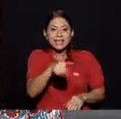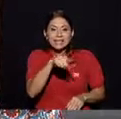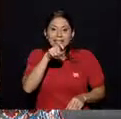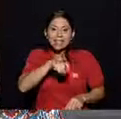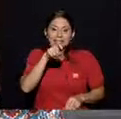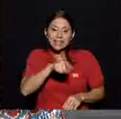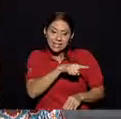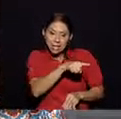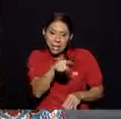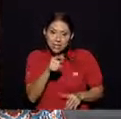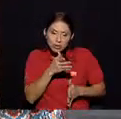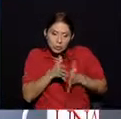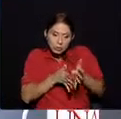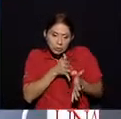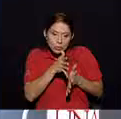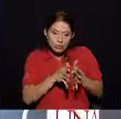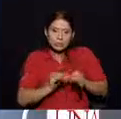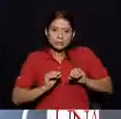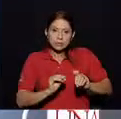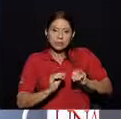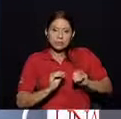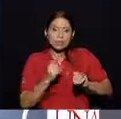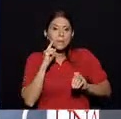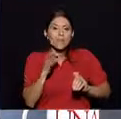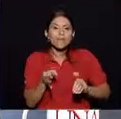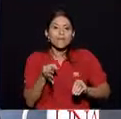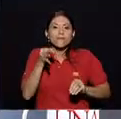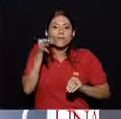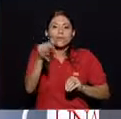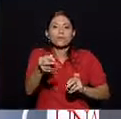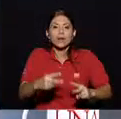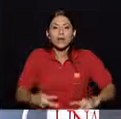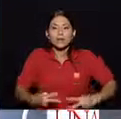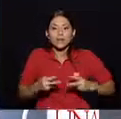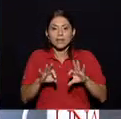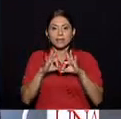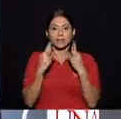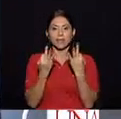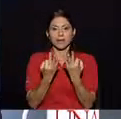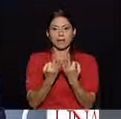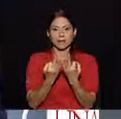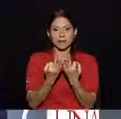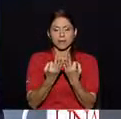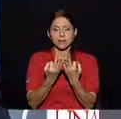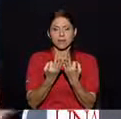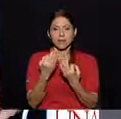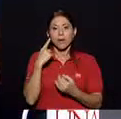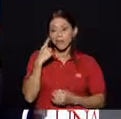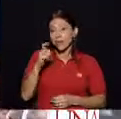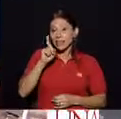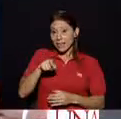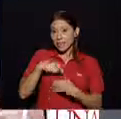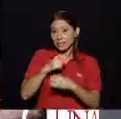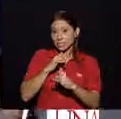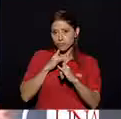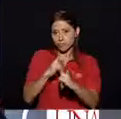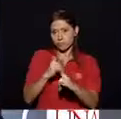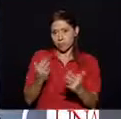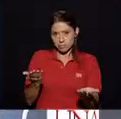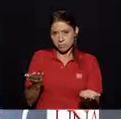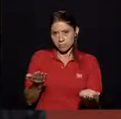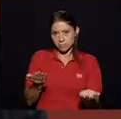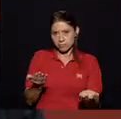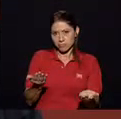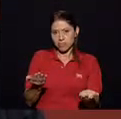una condición de negligencia o de maltrato o de abuso, 2 porque lo separamos y 3 porque se tiene que adaptar a